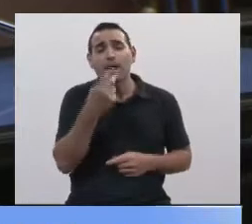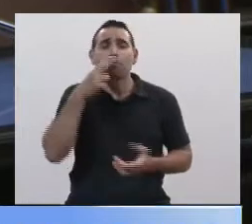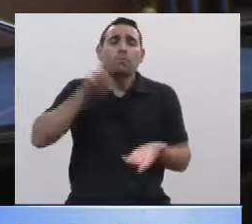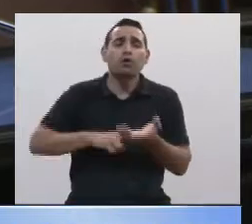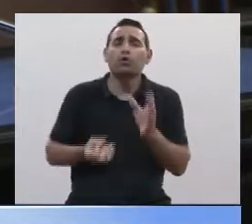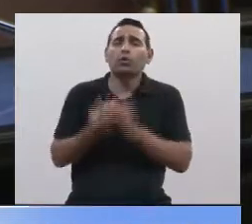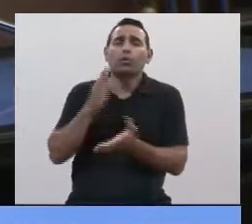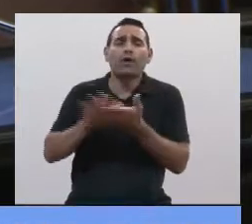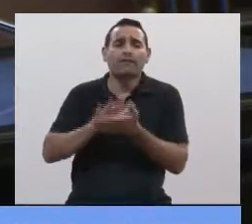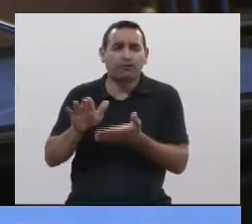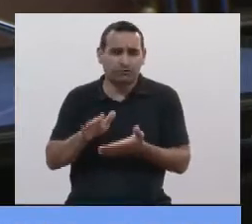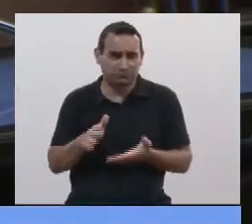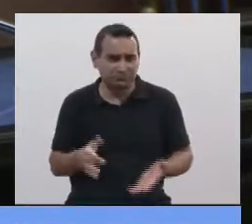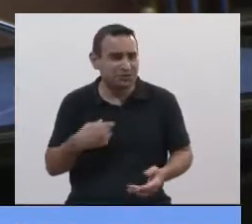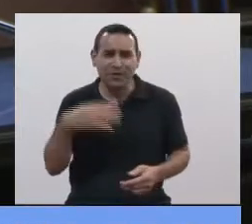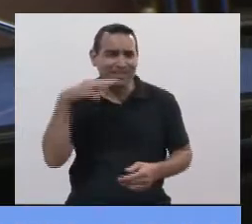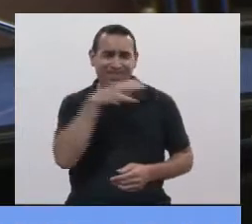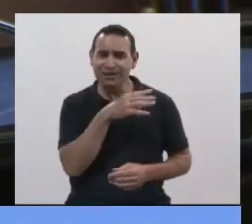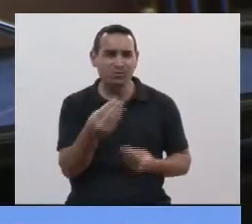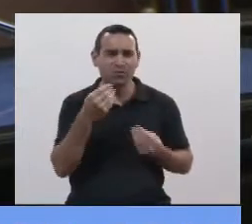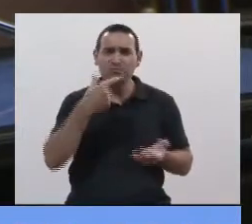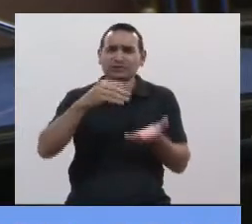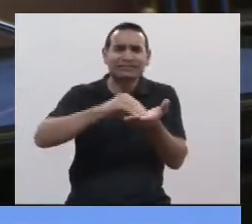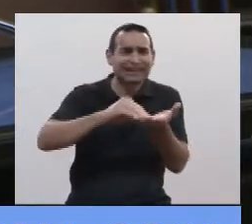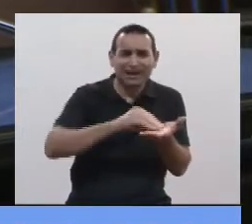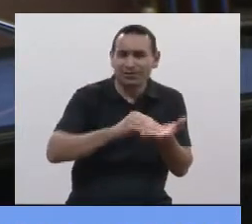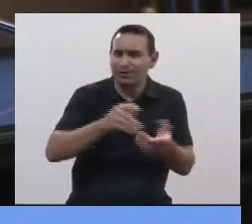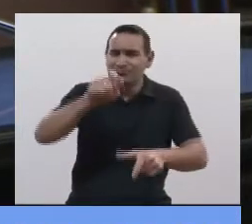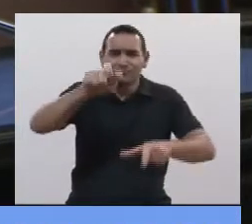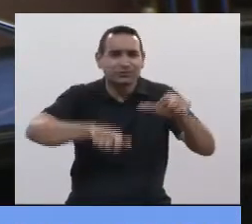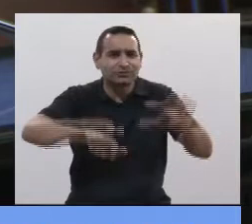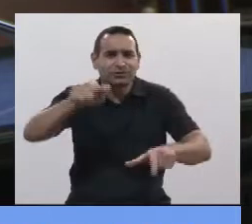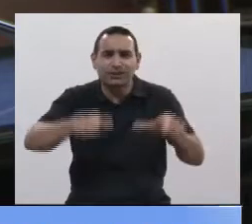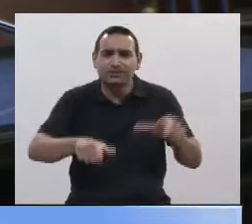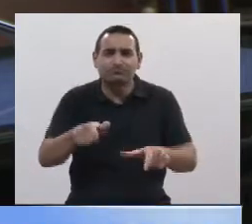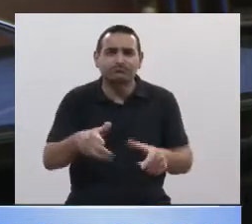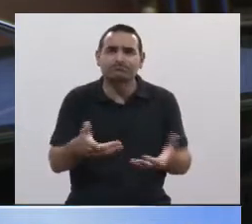impuestos. Que yo no entiendo cómo los senadores, gente tan